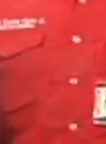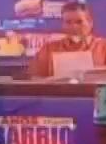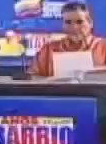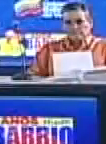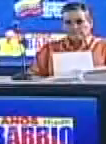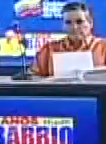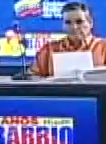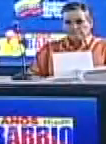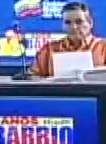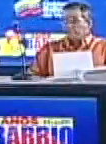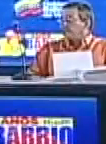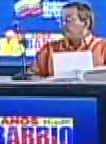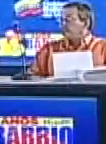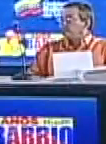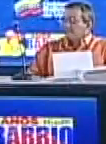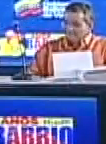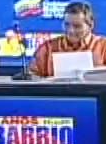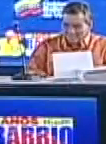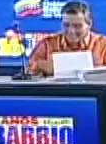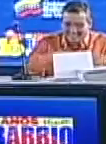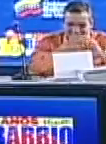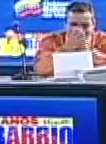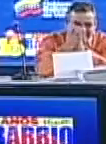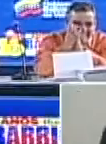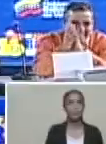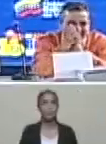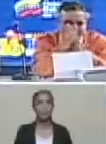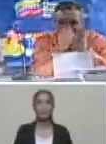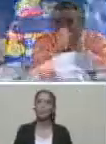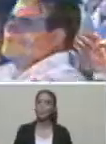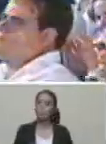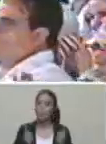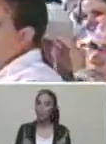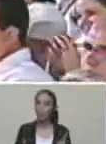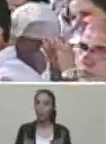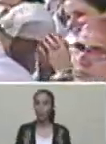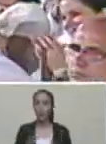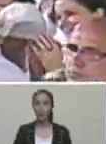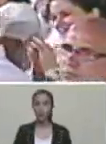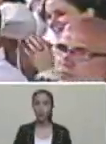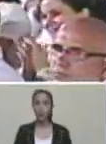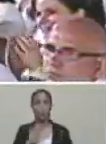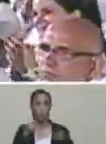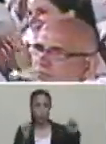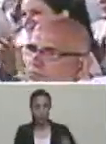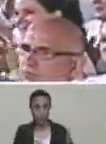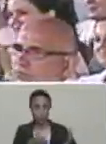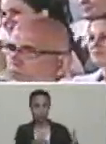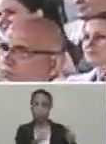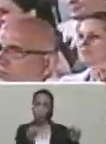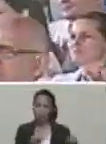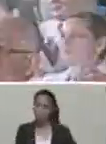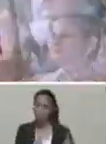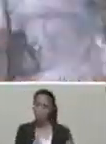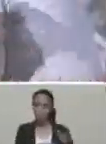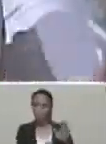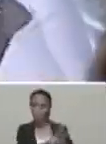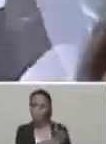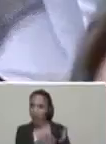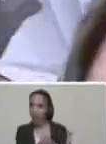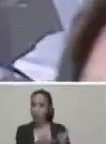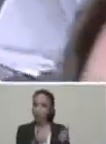Salud. Muy bien. Así sí. Por las buenas, sí. Por lo legal,